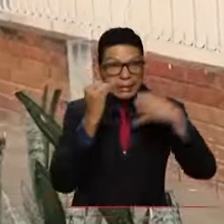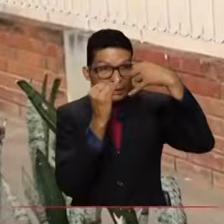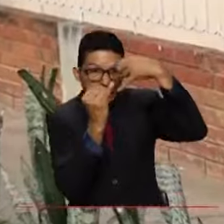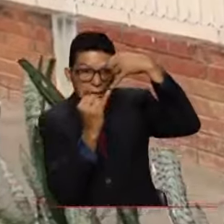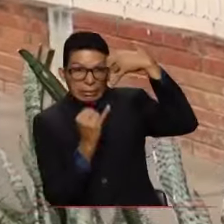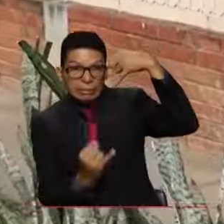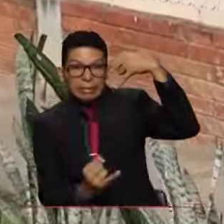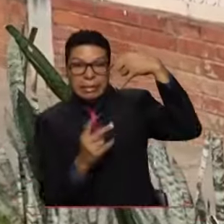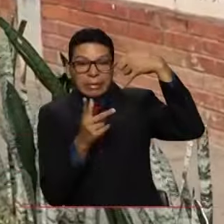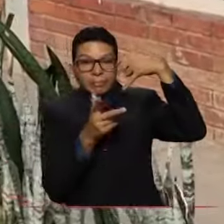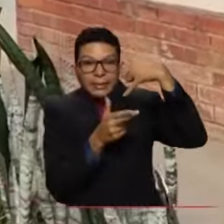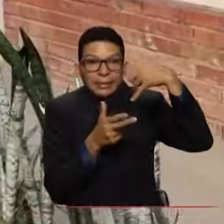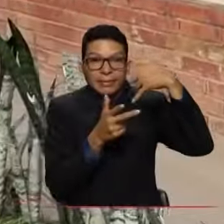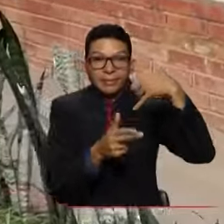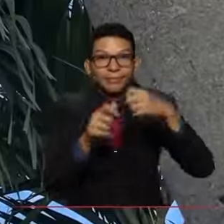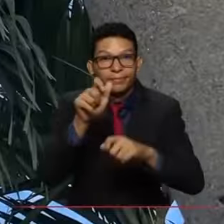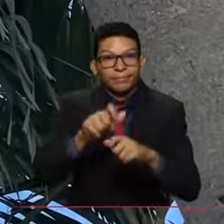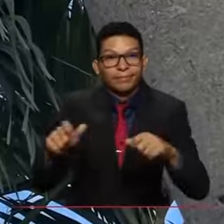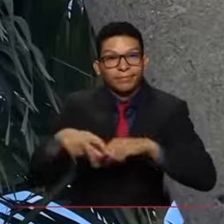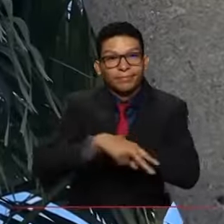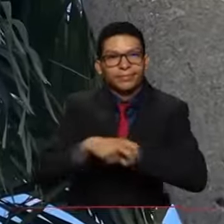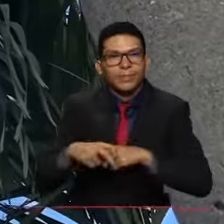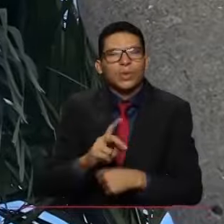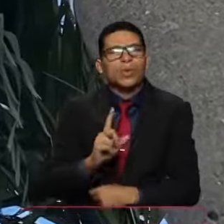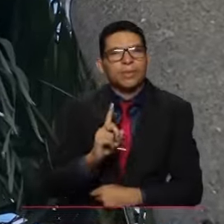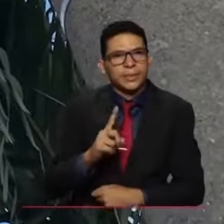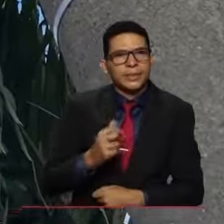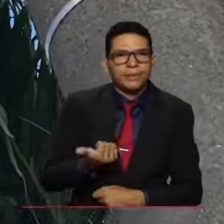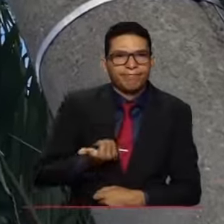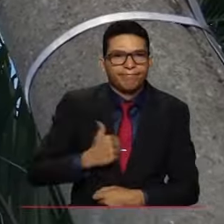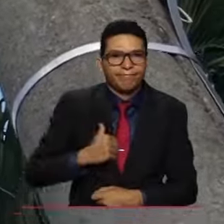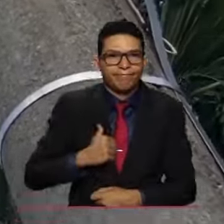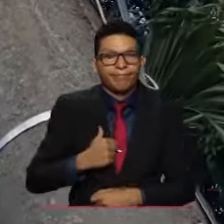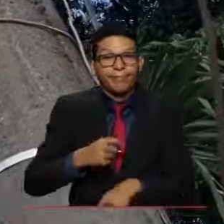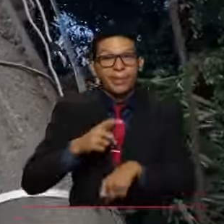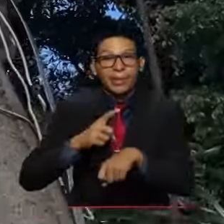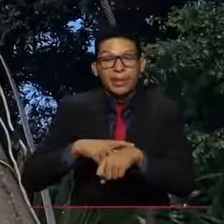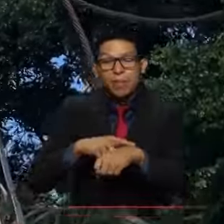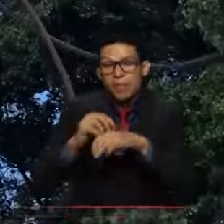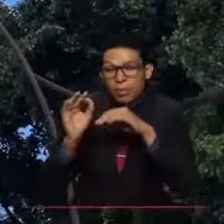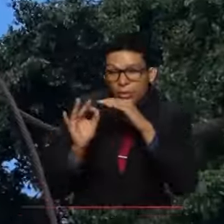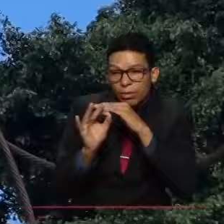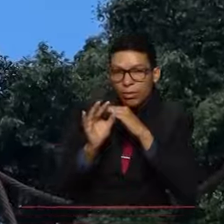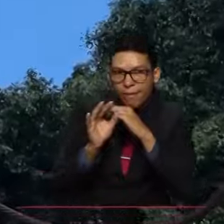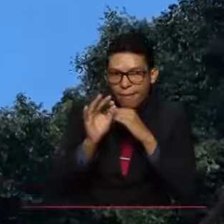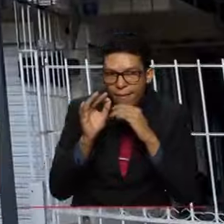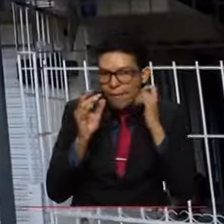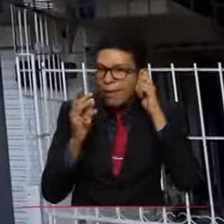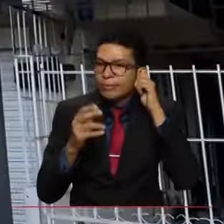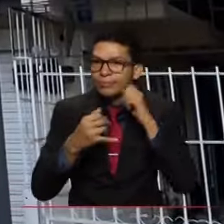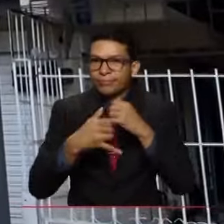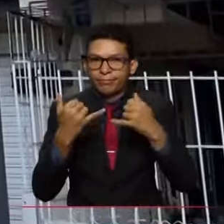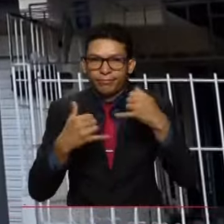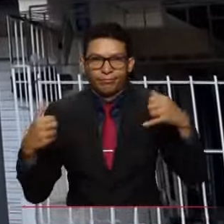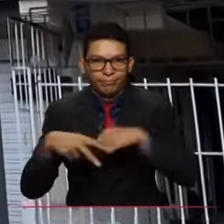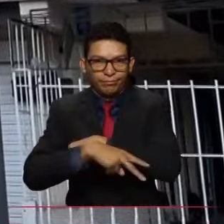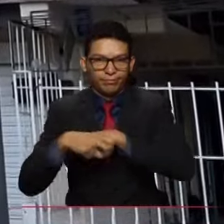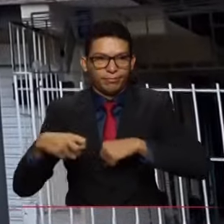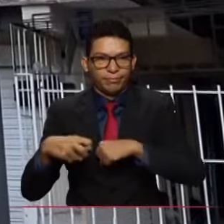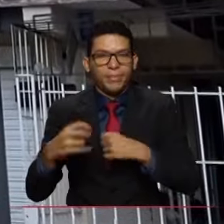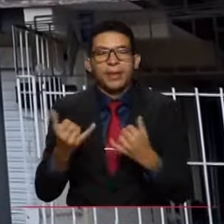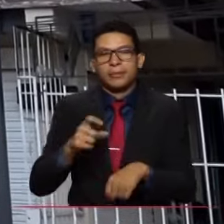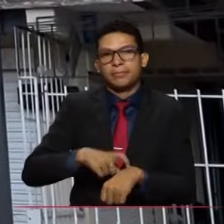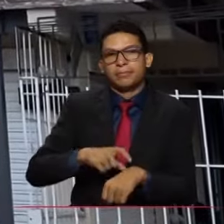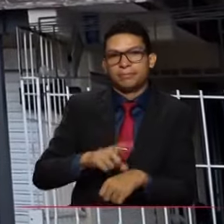presuntamente amigos de lo ajeno son los que aprovechan las altas horas de la noche para venir a sustraer losos a esta hora me